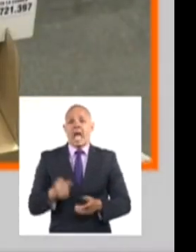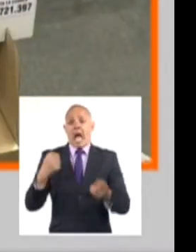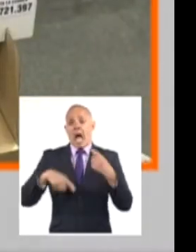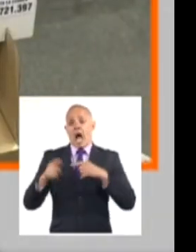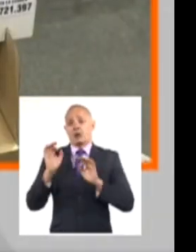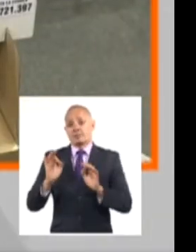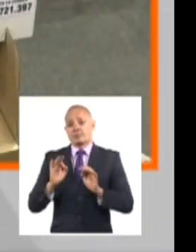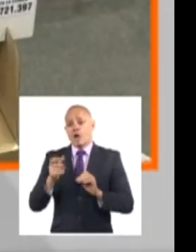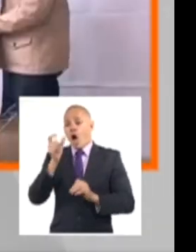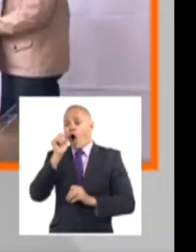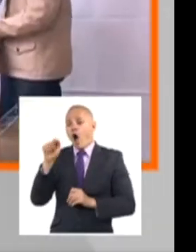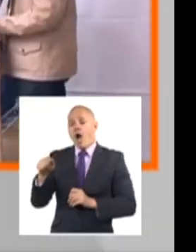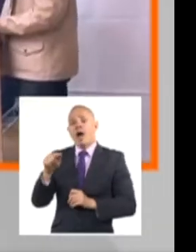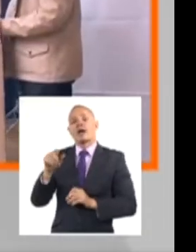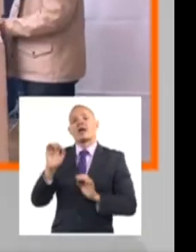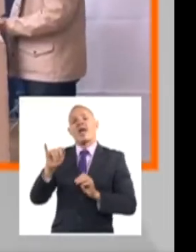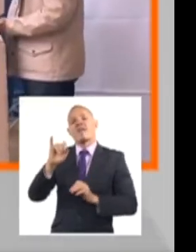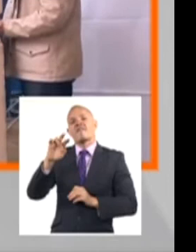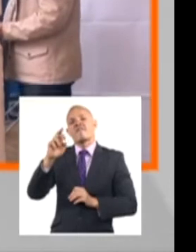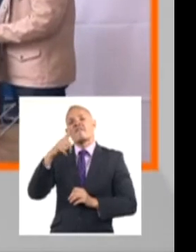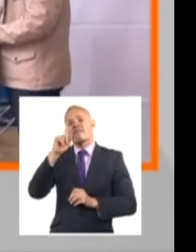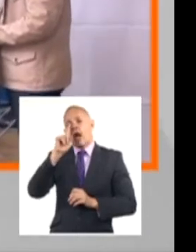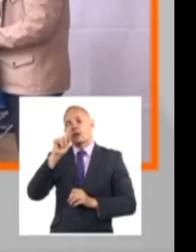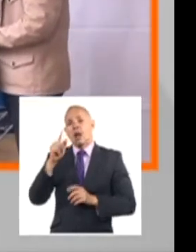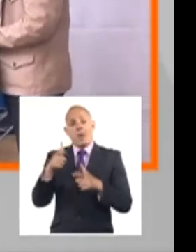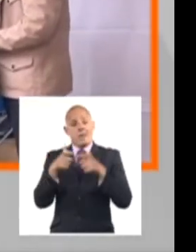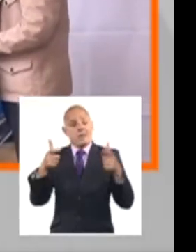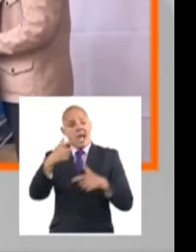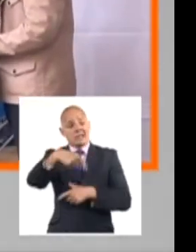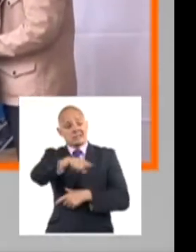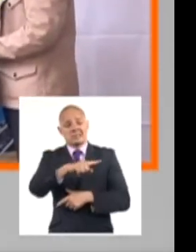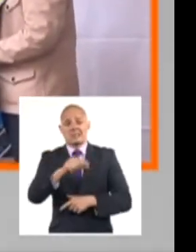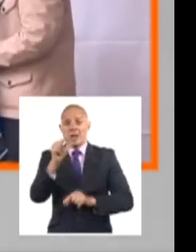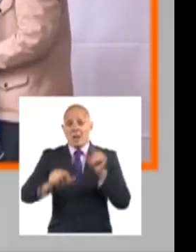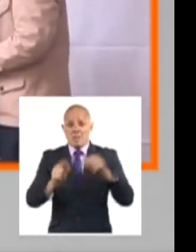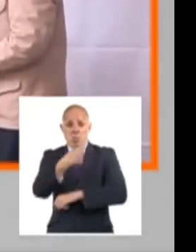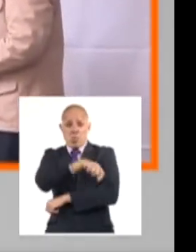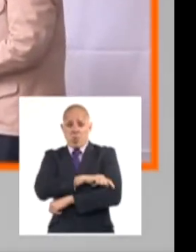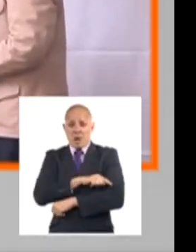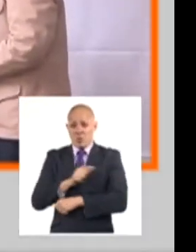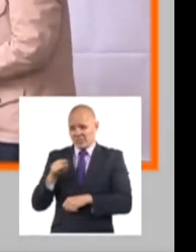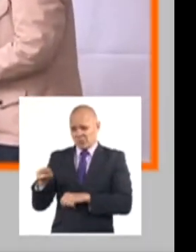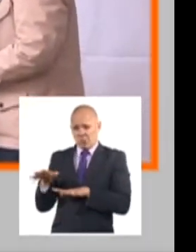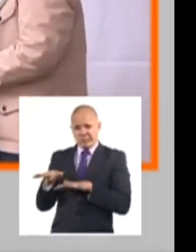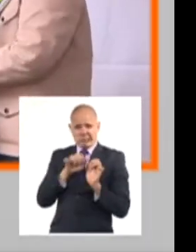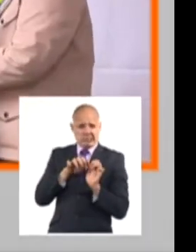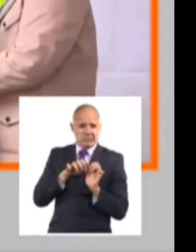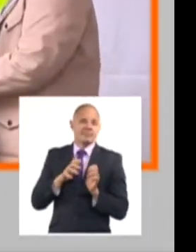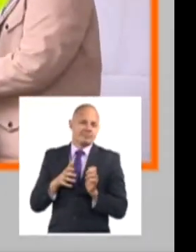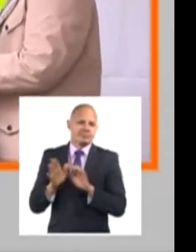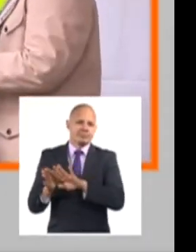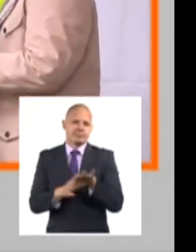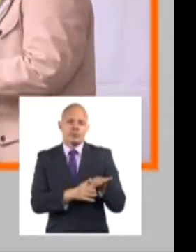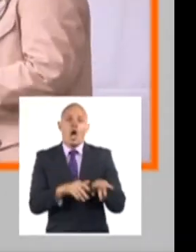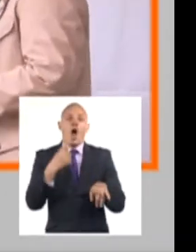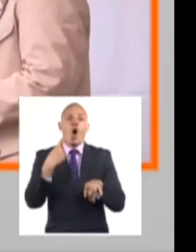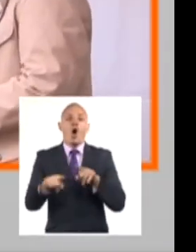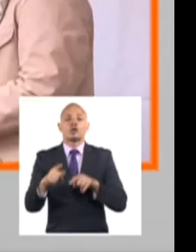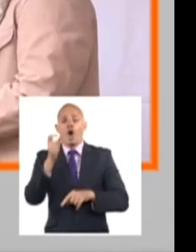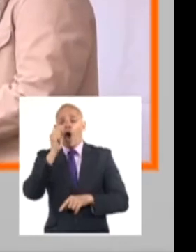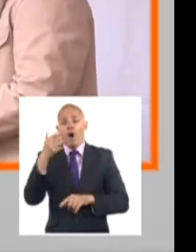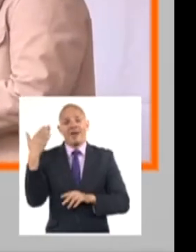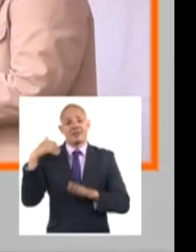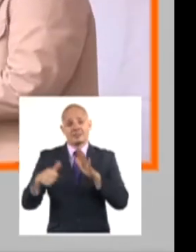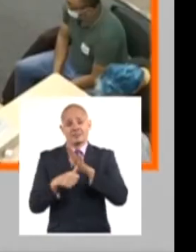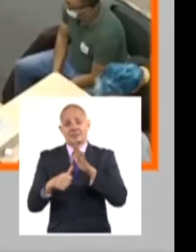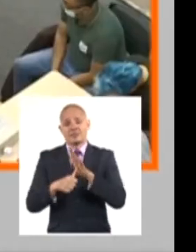de los 10 puntos y uribe un hombre que ha tenido también distintos entuertos con la justicia yo pienso